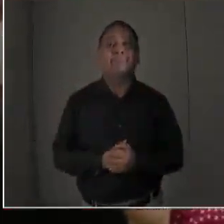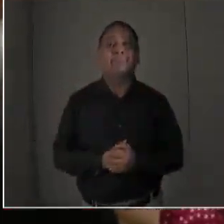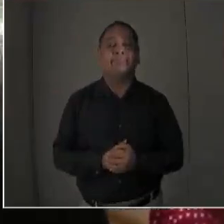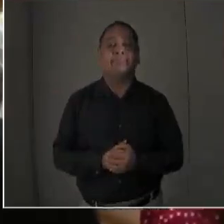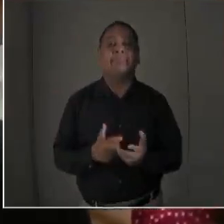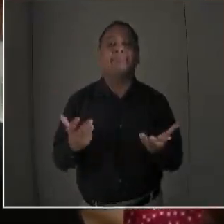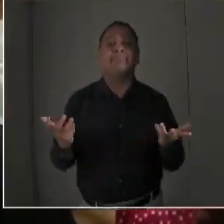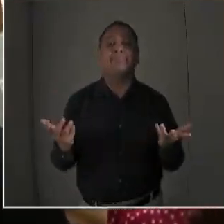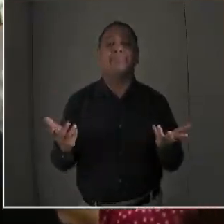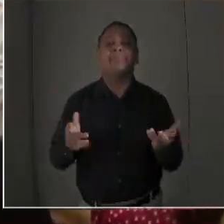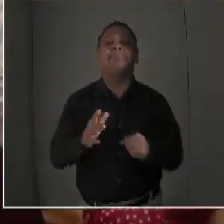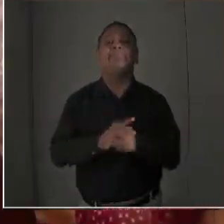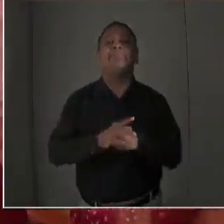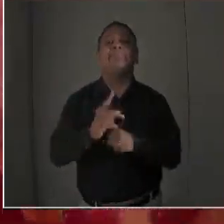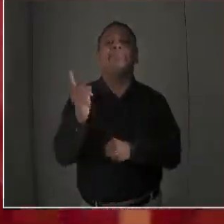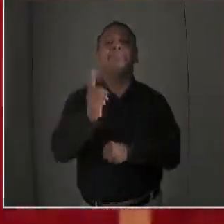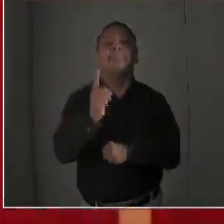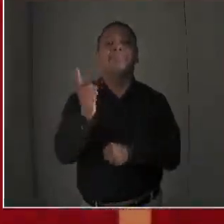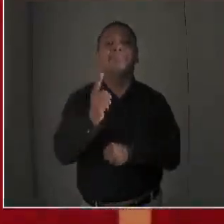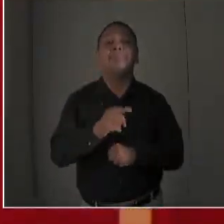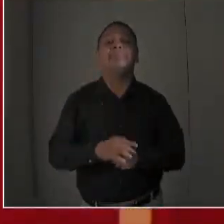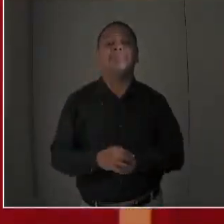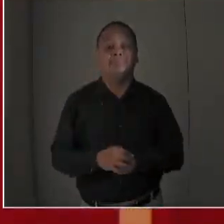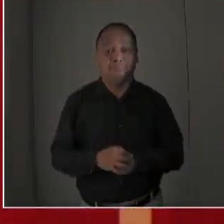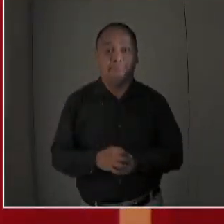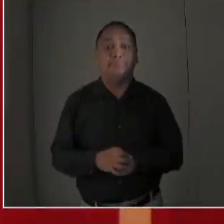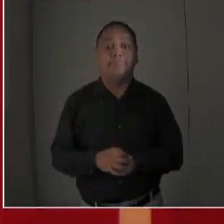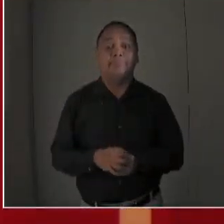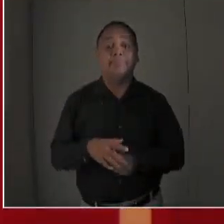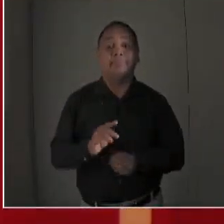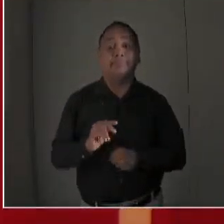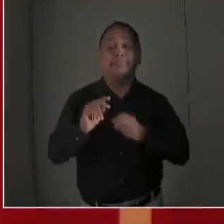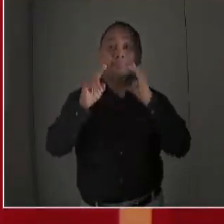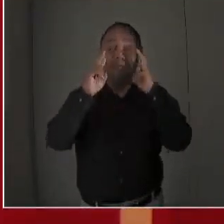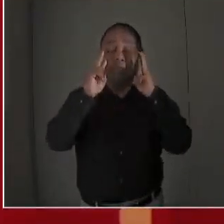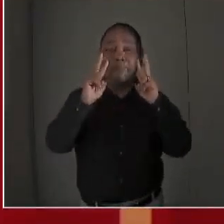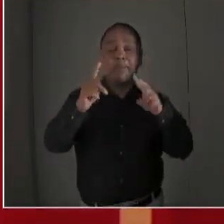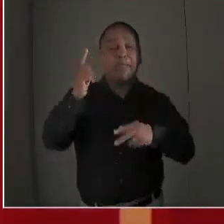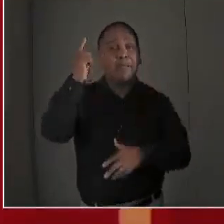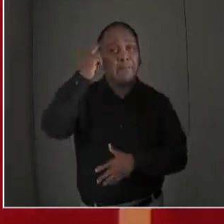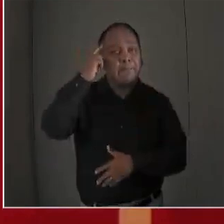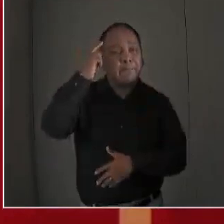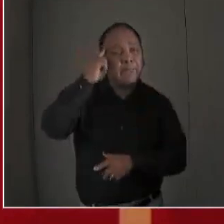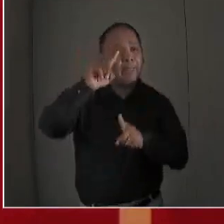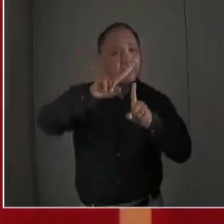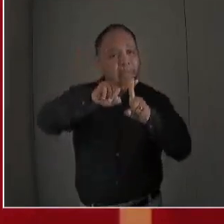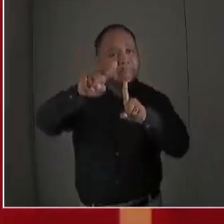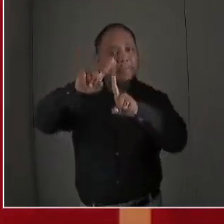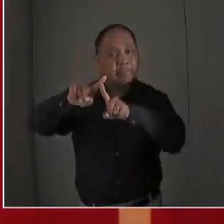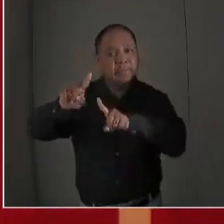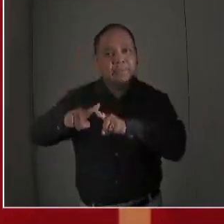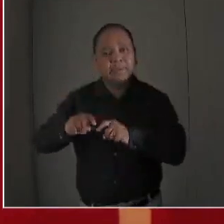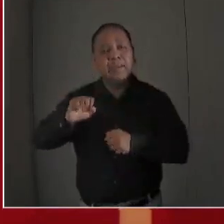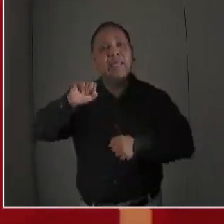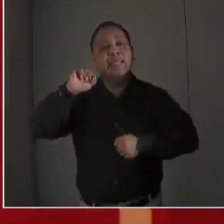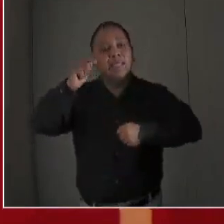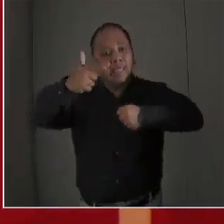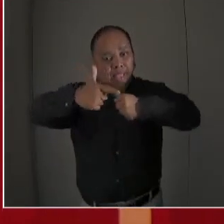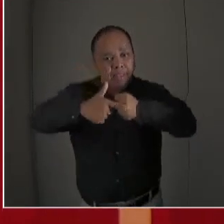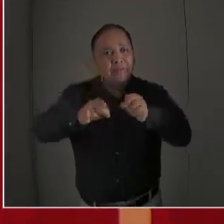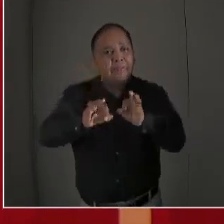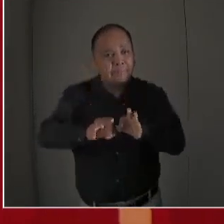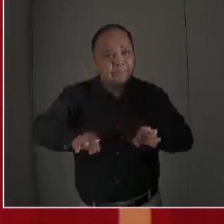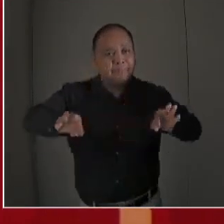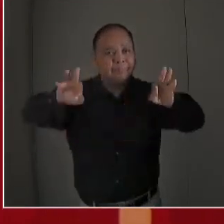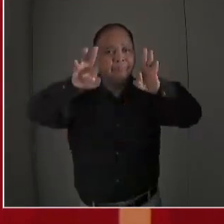¿Por qué? Porque podemos tener visiones distintas, pero algo que es muy